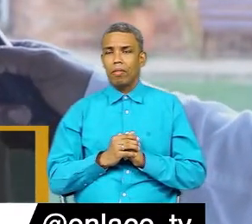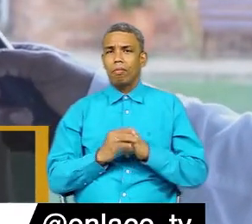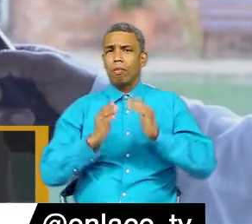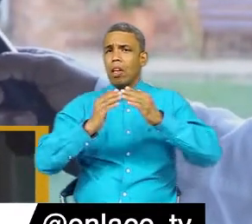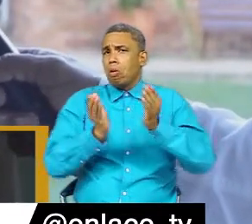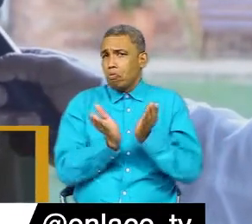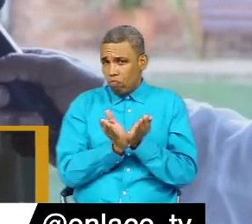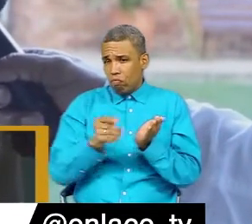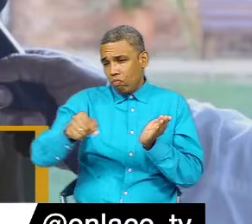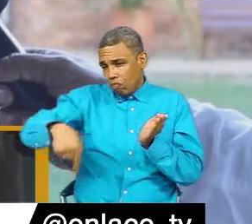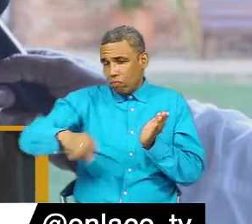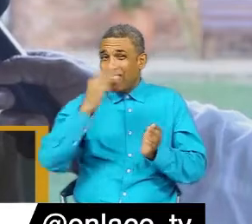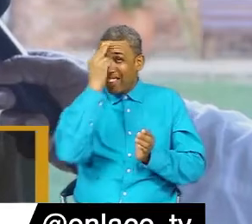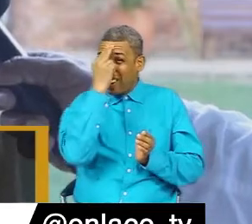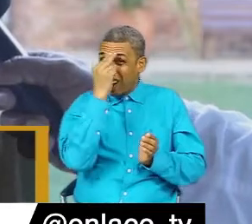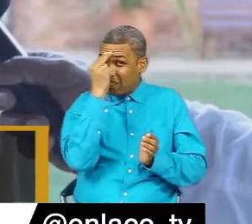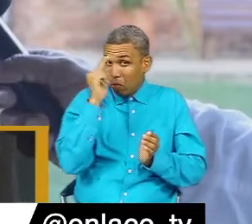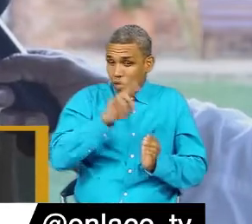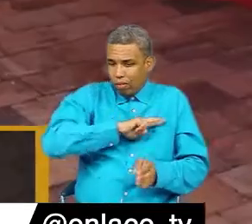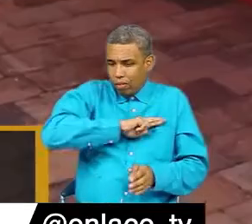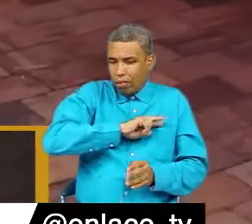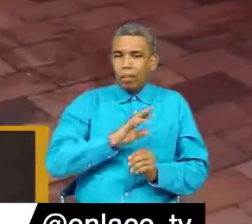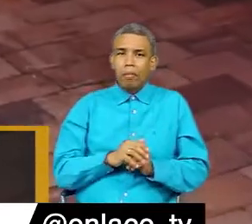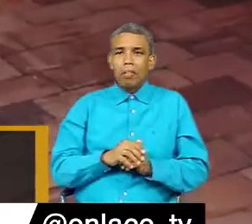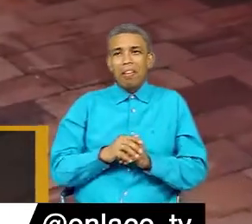arrancamos con el intercolegiado bíblico.